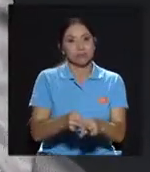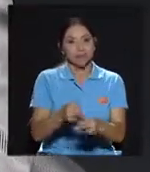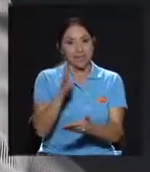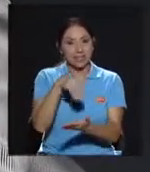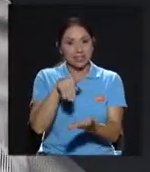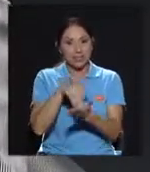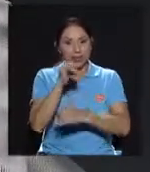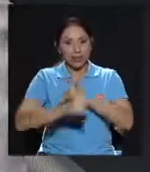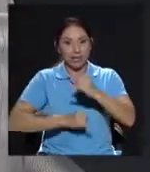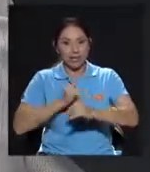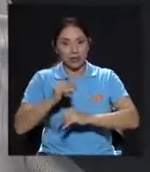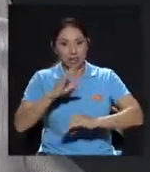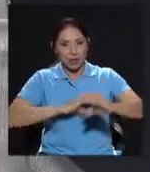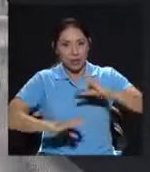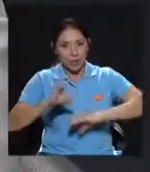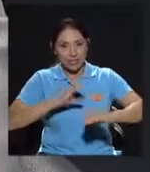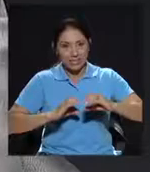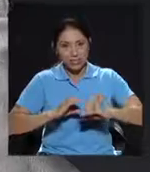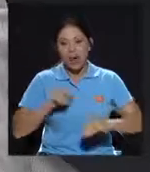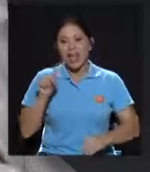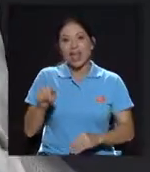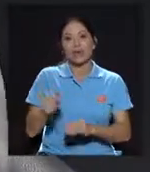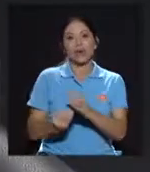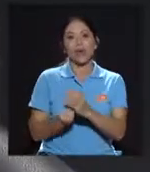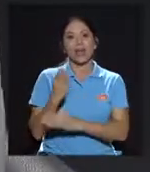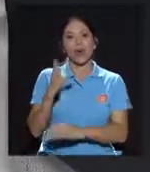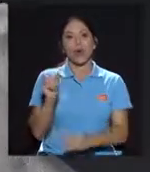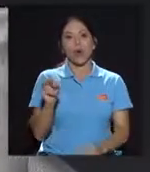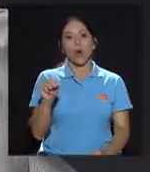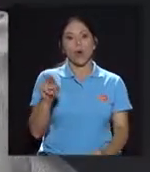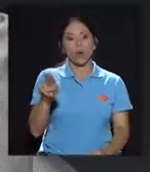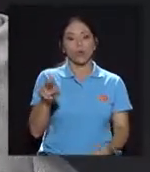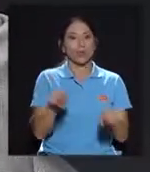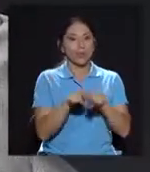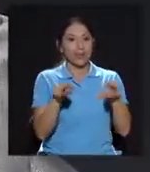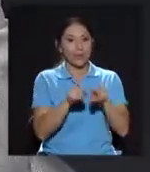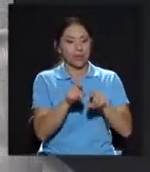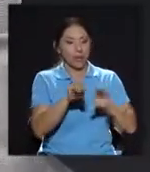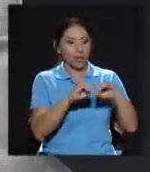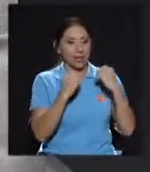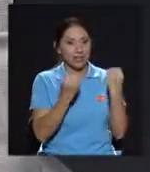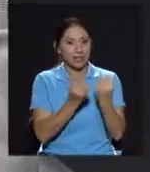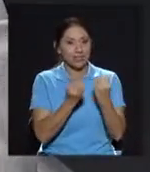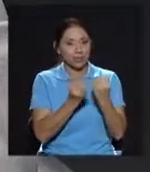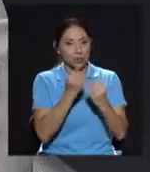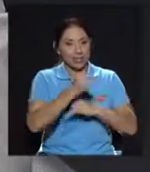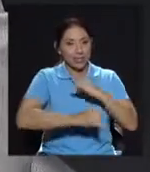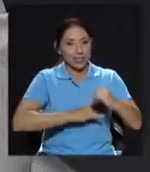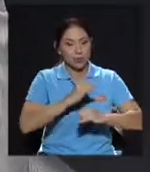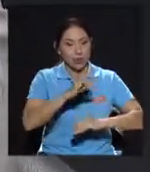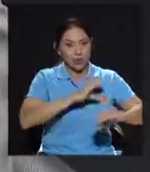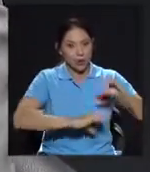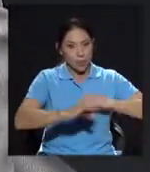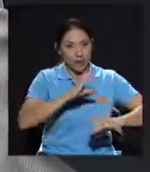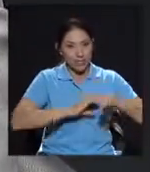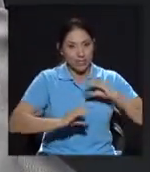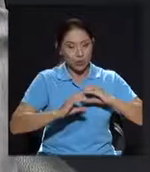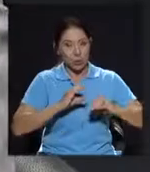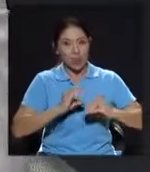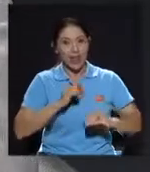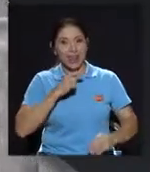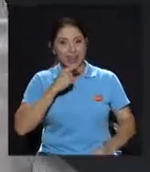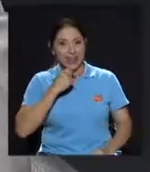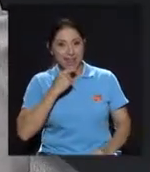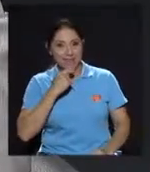una organización creada por las naciones unidas y por la organización mundial de comercio que un verán en ginebra para el centro